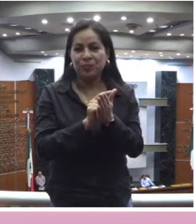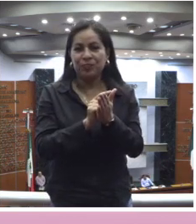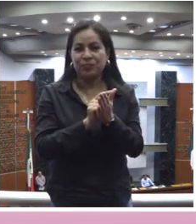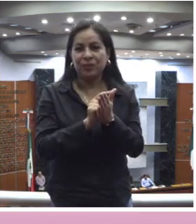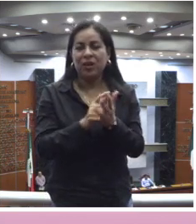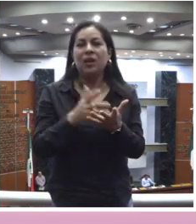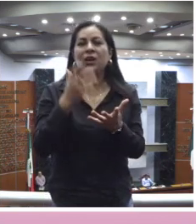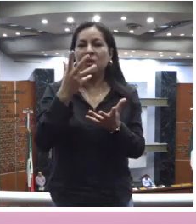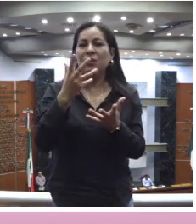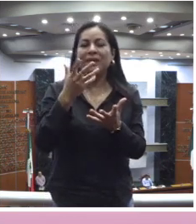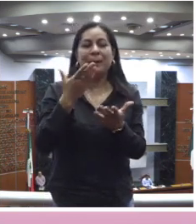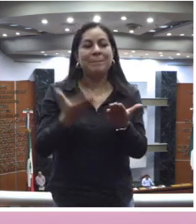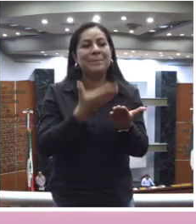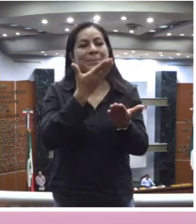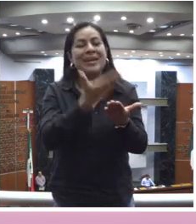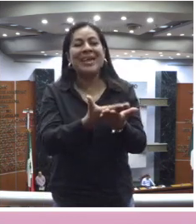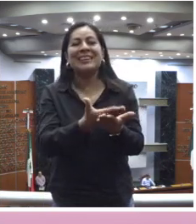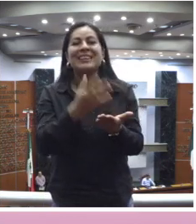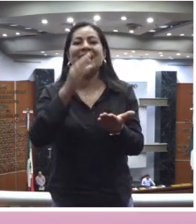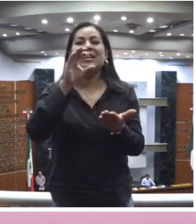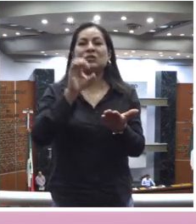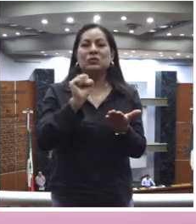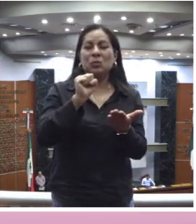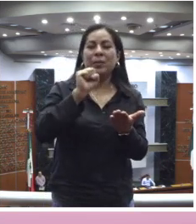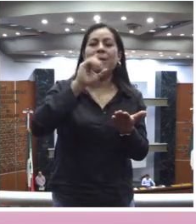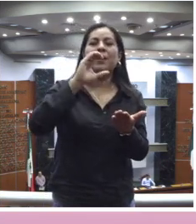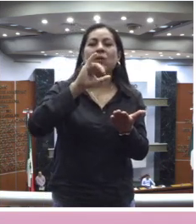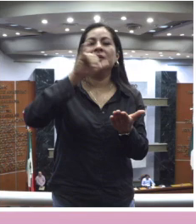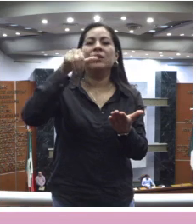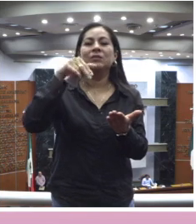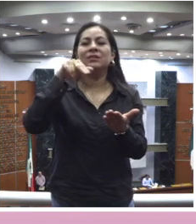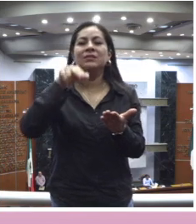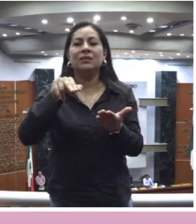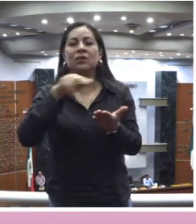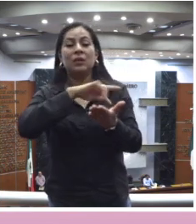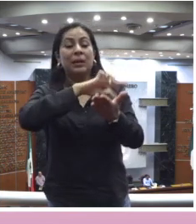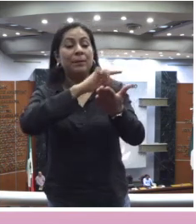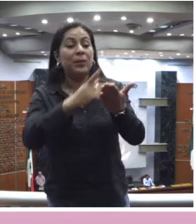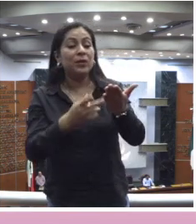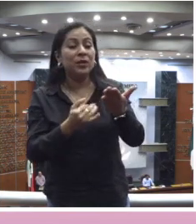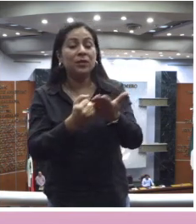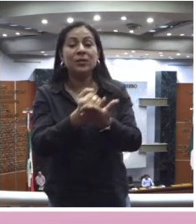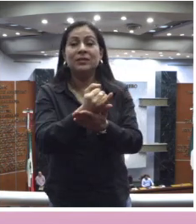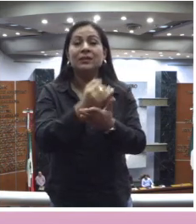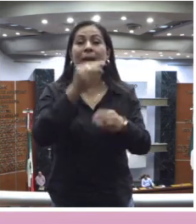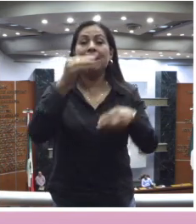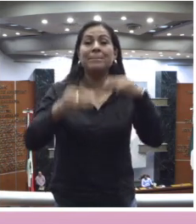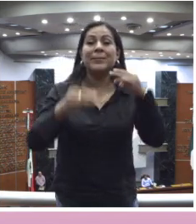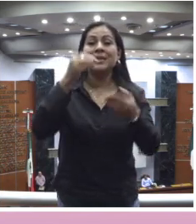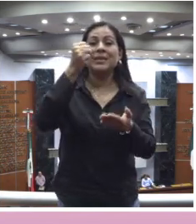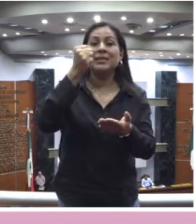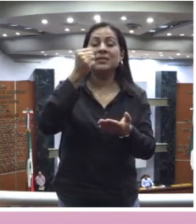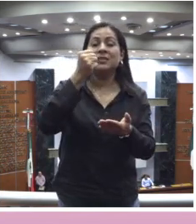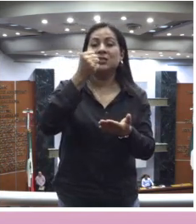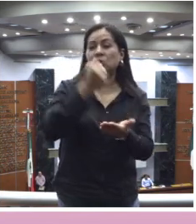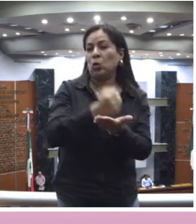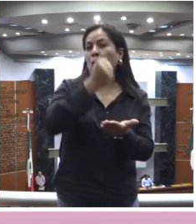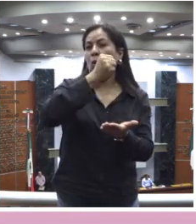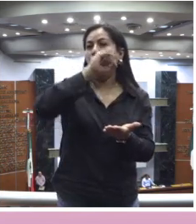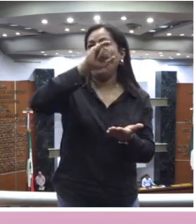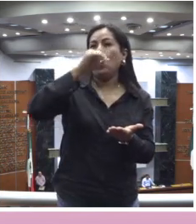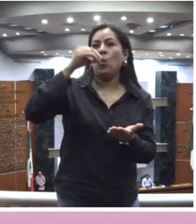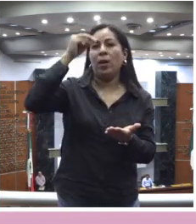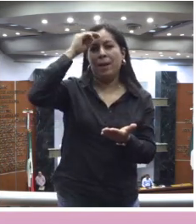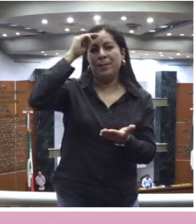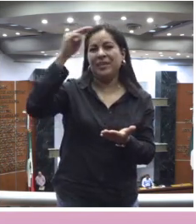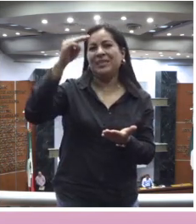Lo que está planteando la Suprema Corte de Justicia con el proyecto de sentencia del ministro Juan Luis González